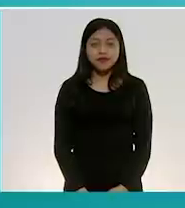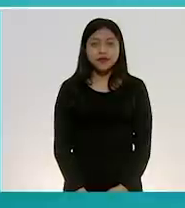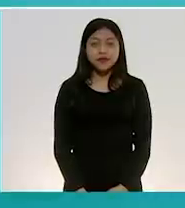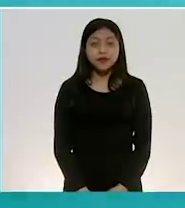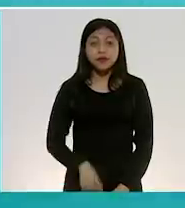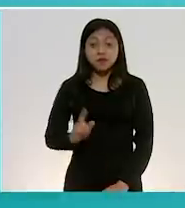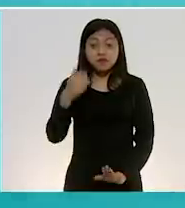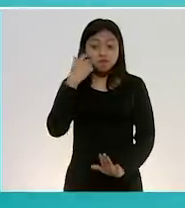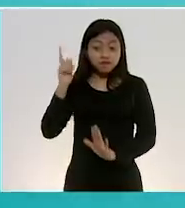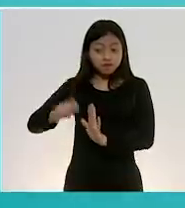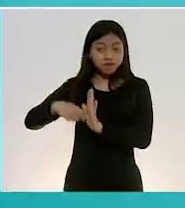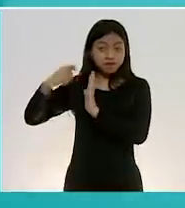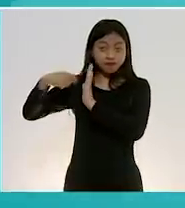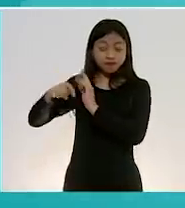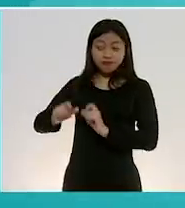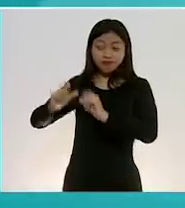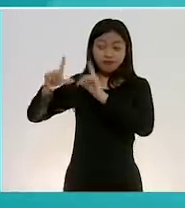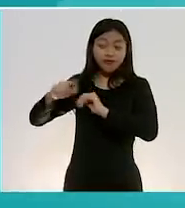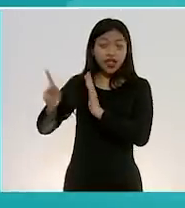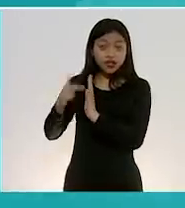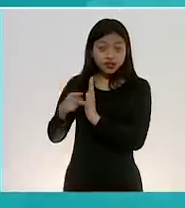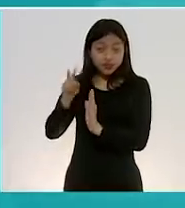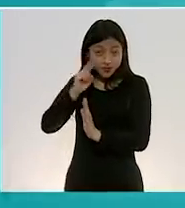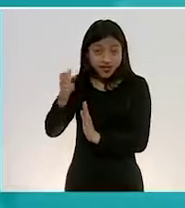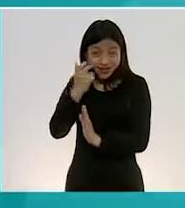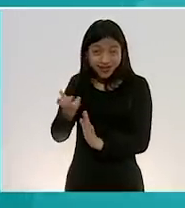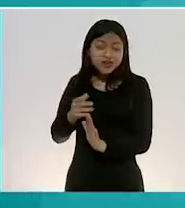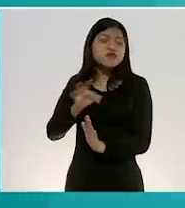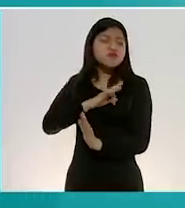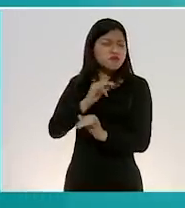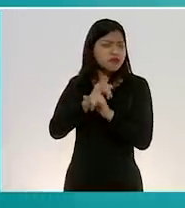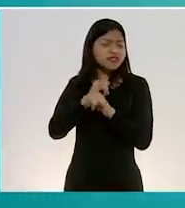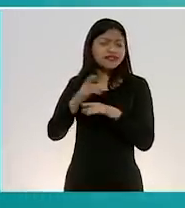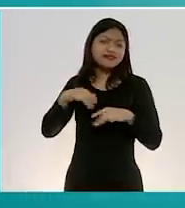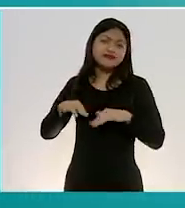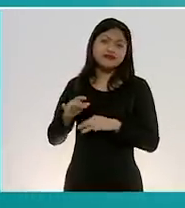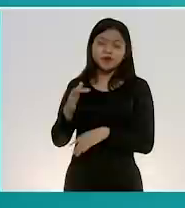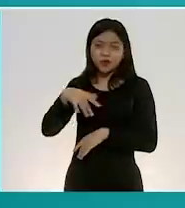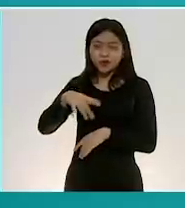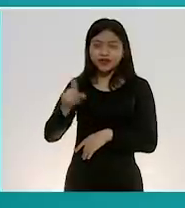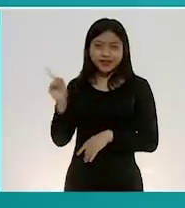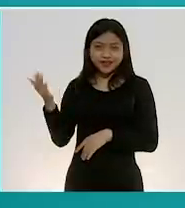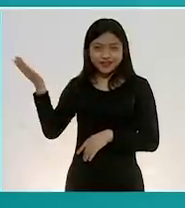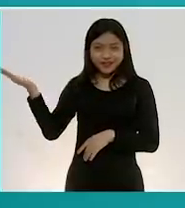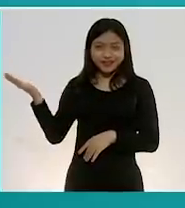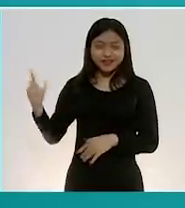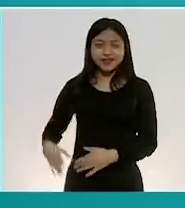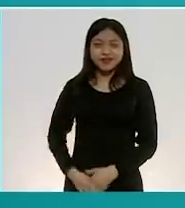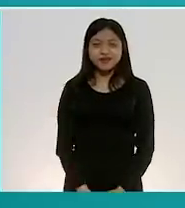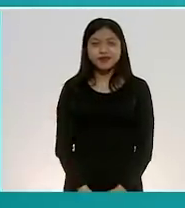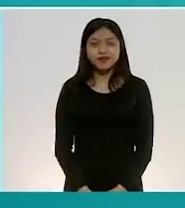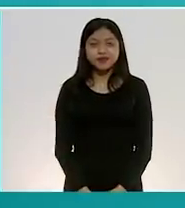Si quieres volver a ver los programas de Aprende en Casa, los puedes encontrar en la siguiente liga: